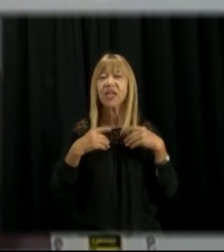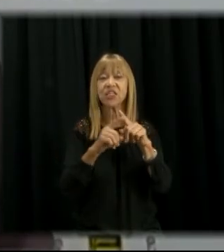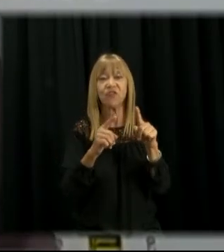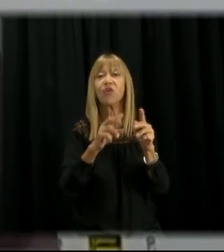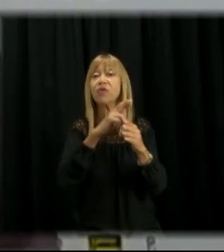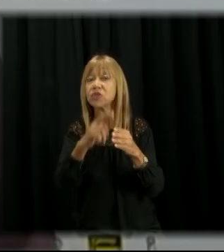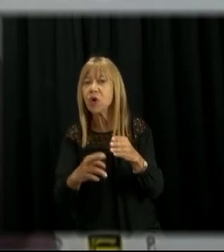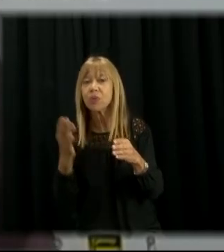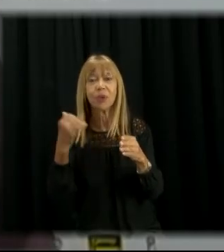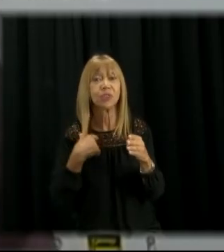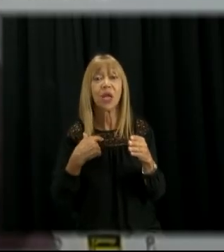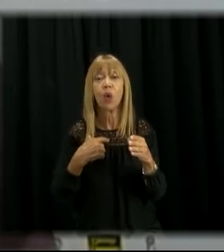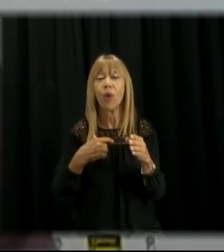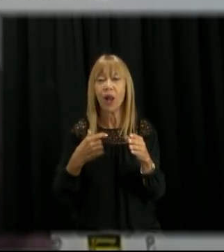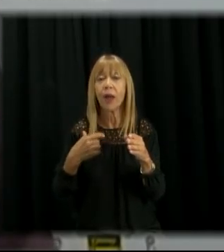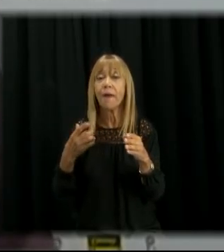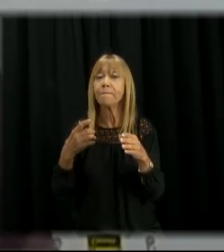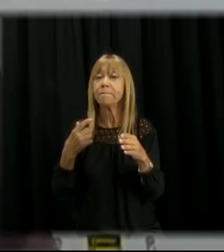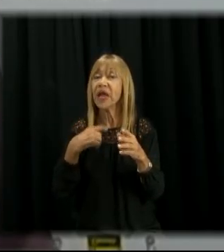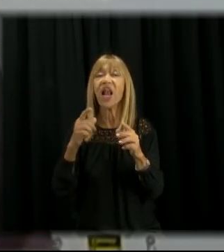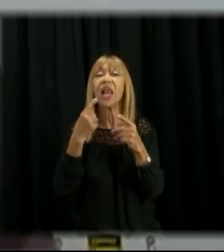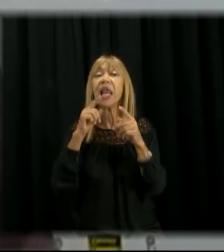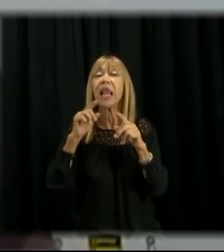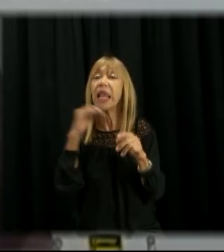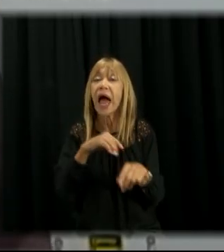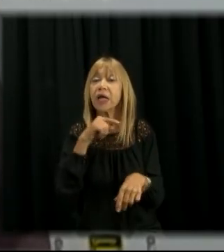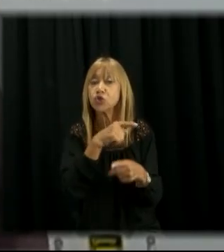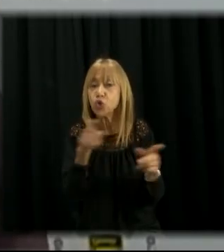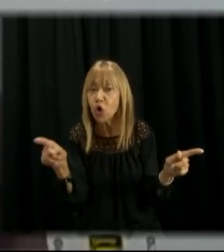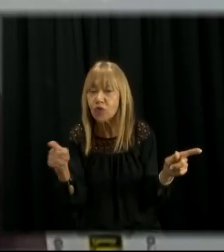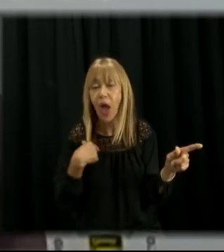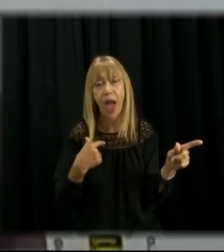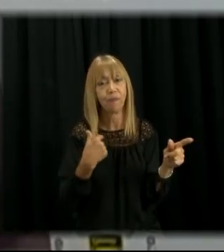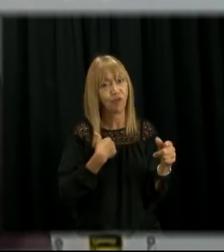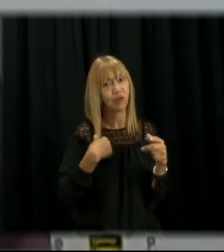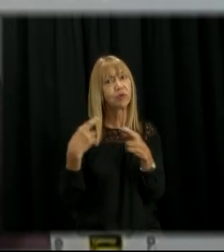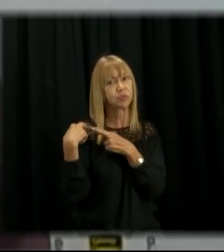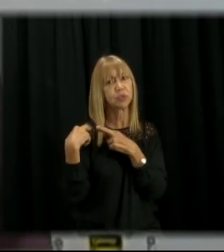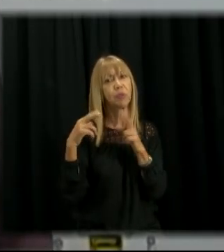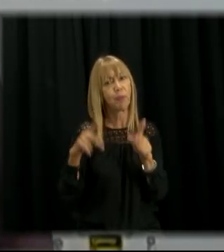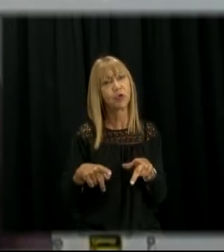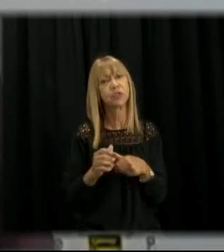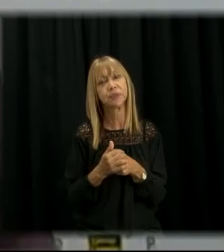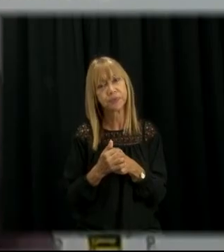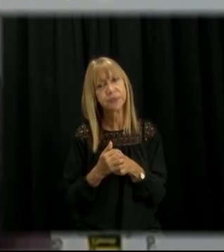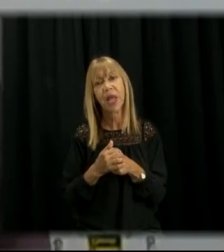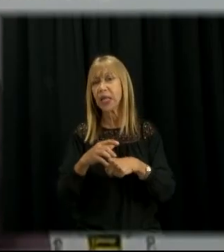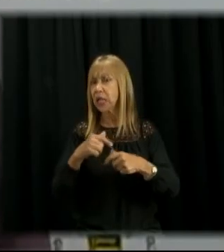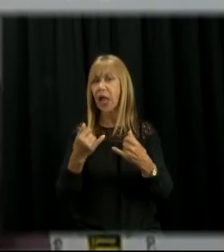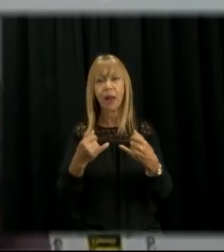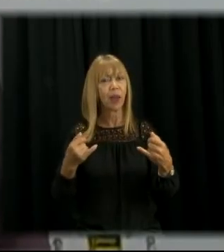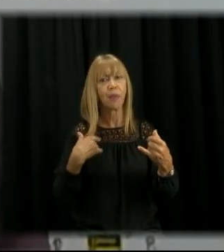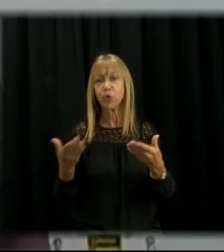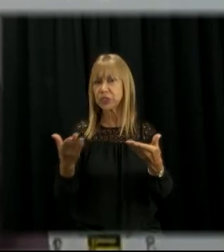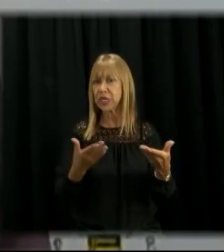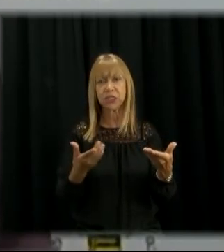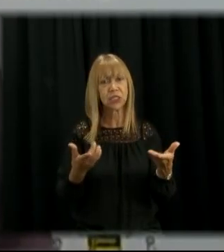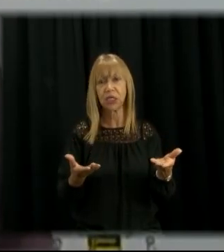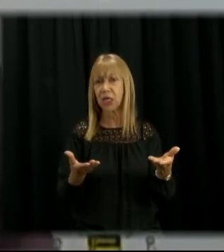tener distintos recursos, porque estaría mintiéndoles a todos. Soy una persona responsable y